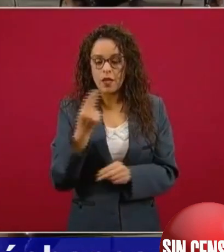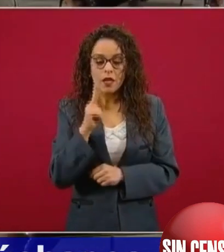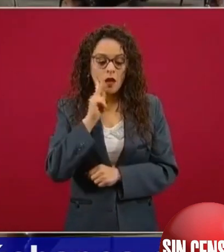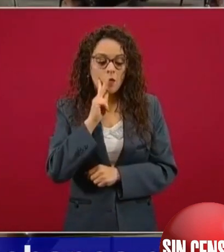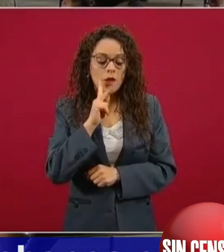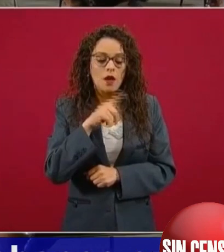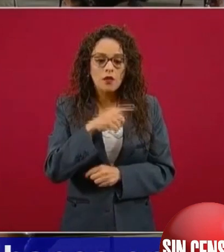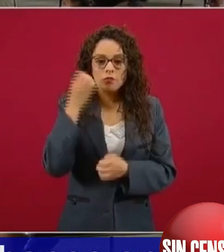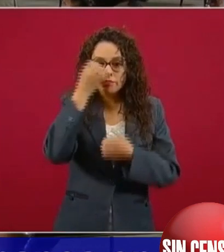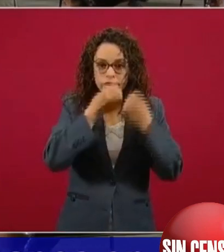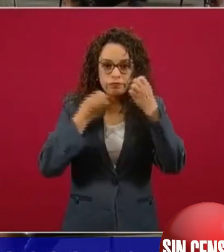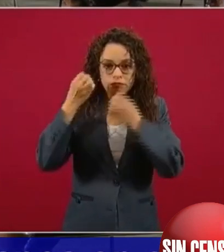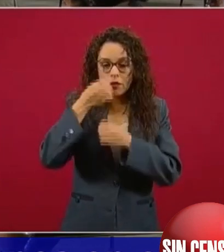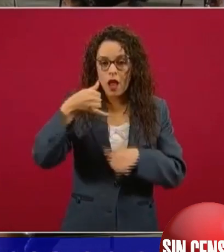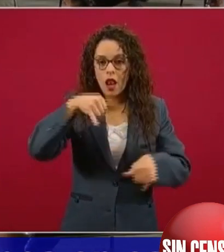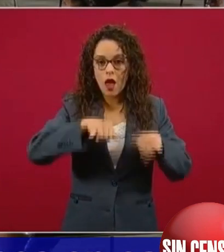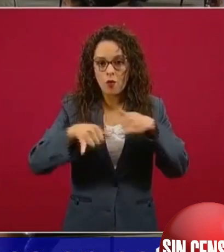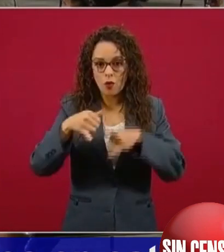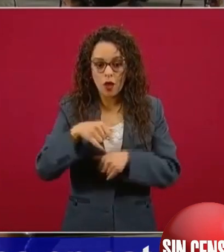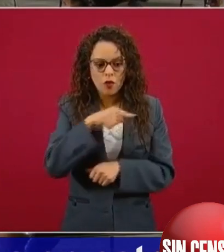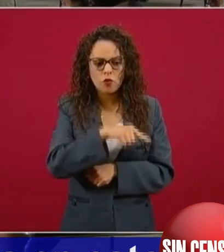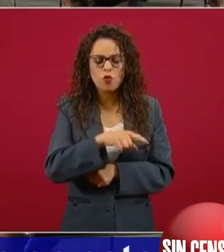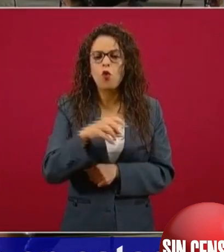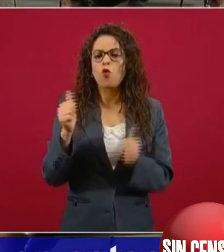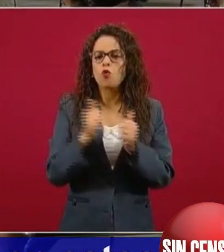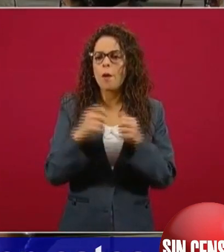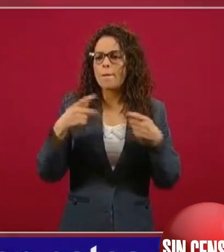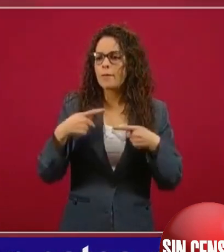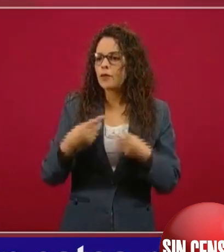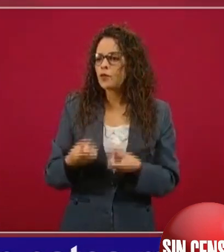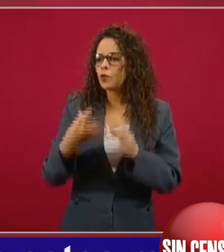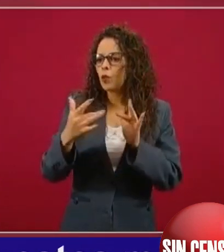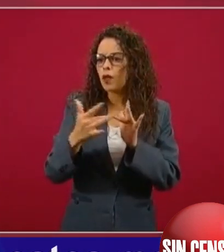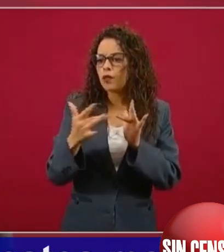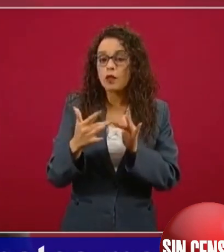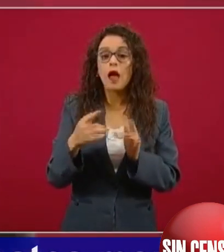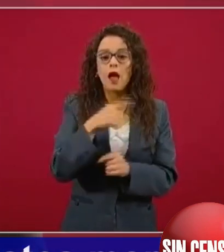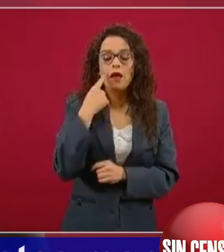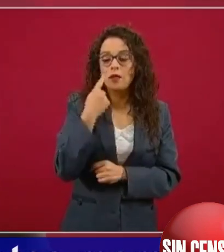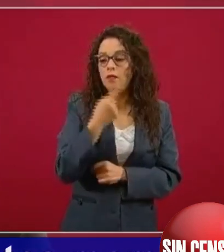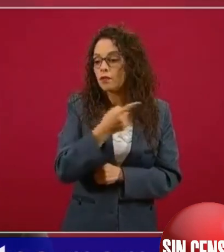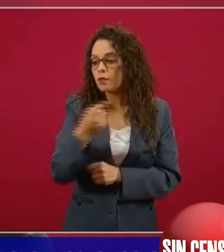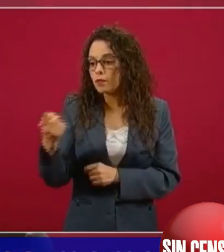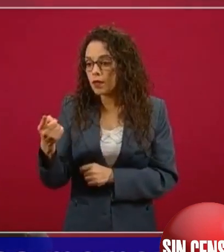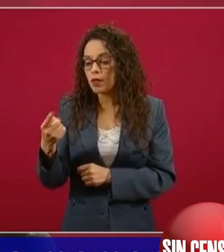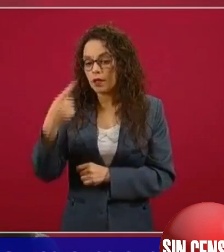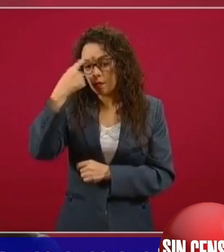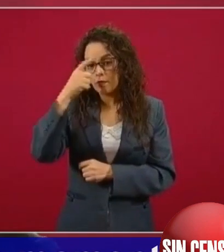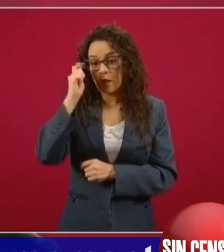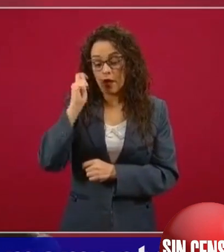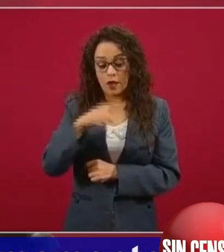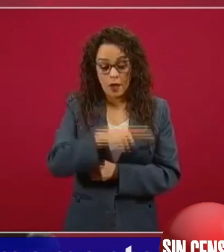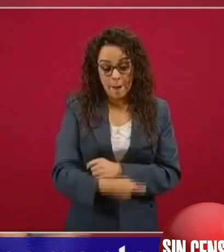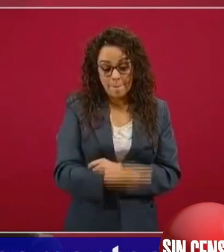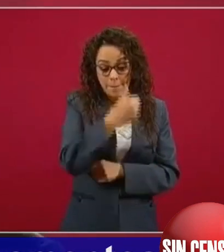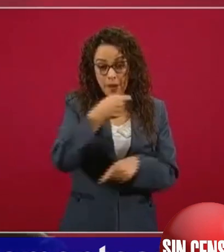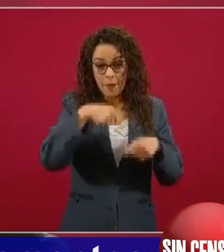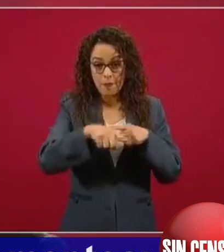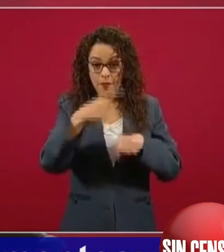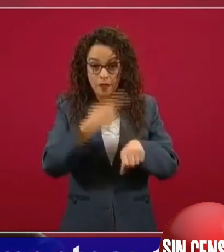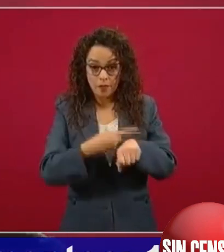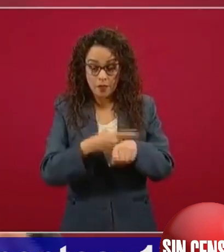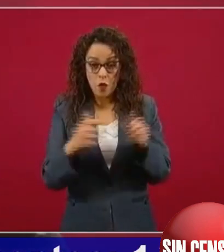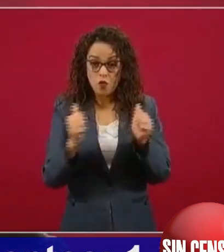laboratorio, estudiar a sus contactos y recomendar, disponer que tanto la persona primariamente enferma como